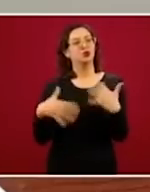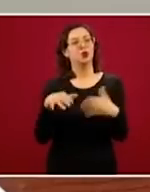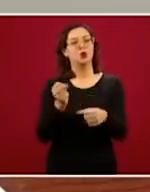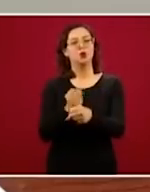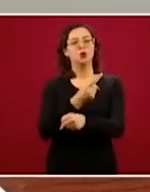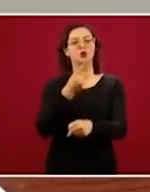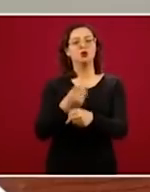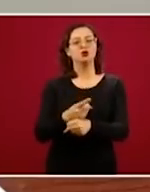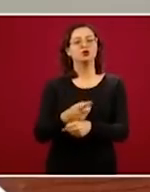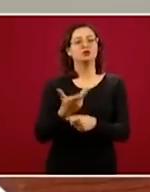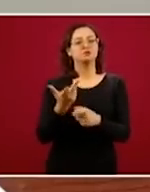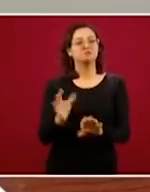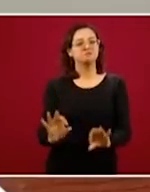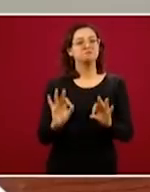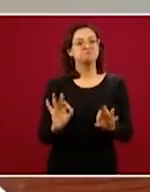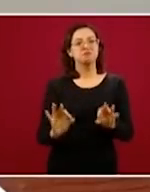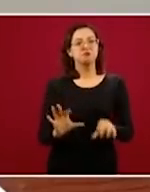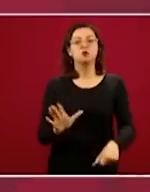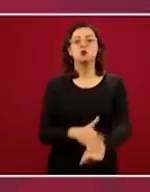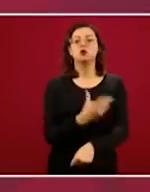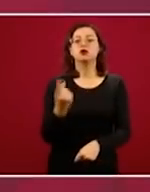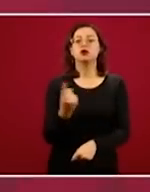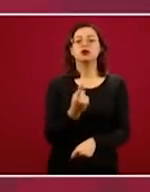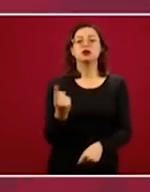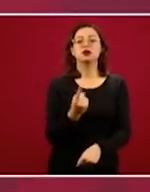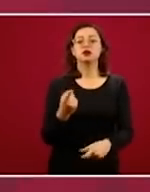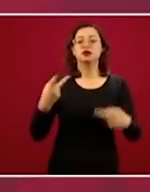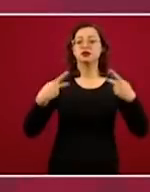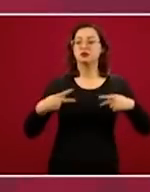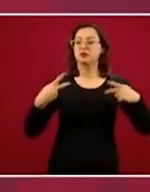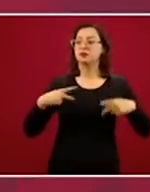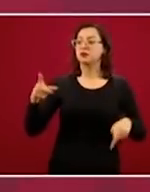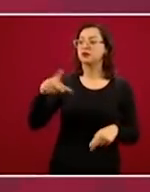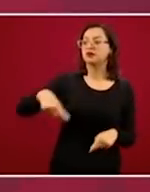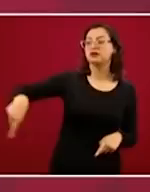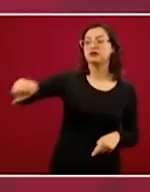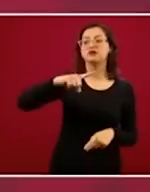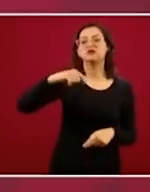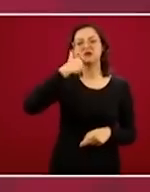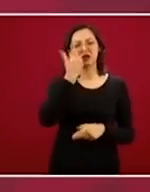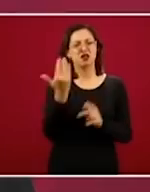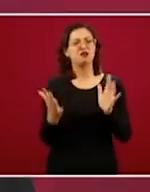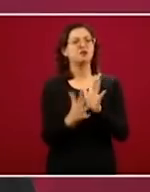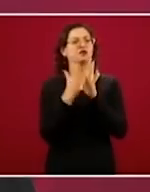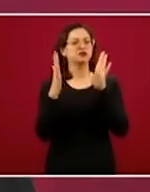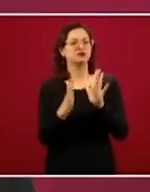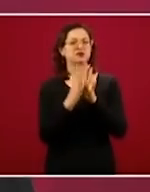porque la gente quiere ayudar en todo